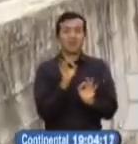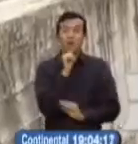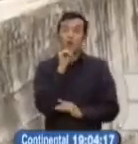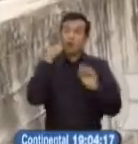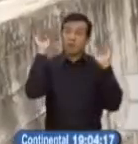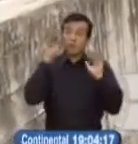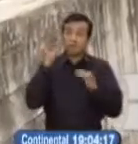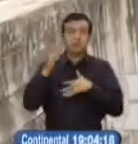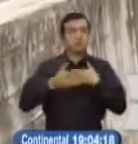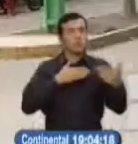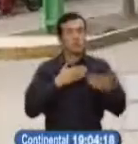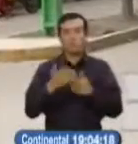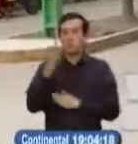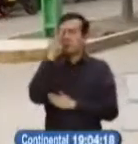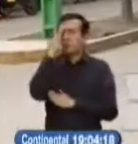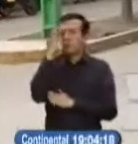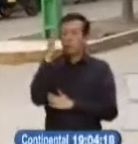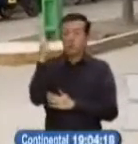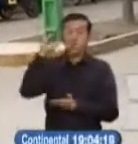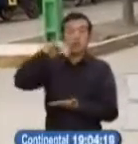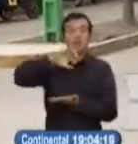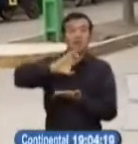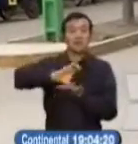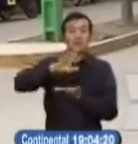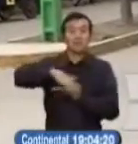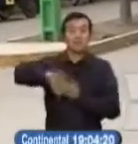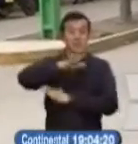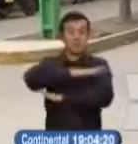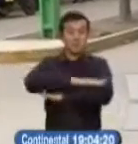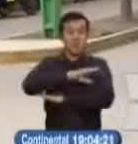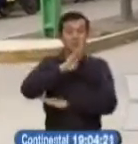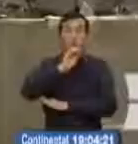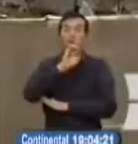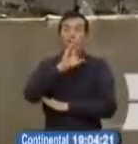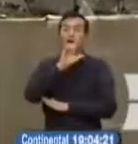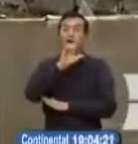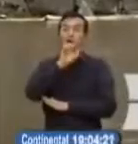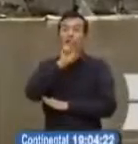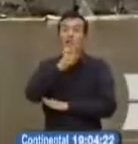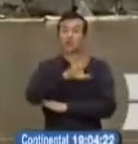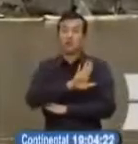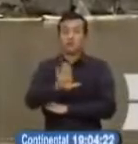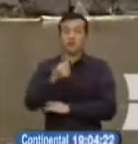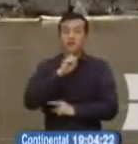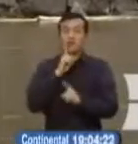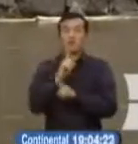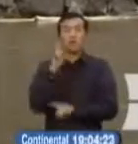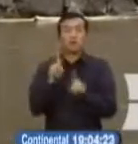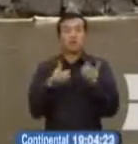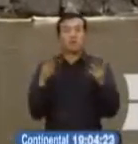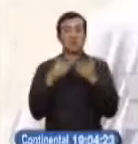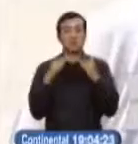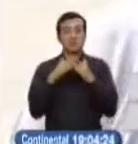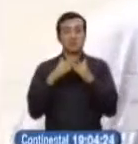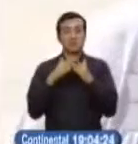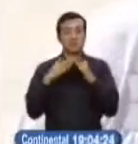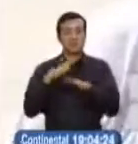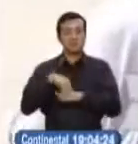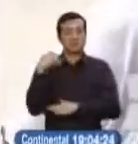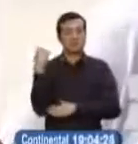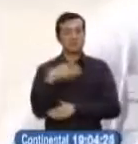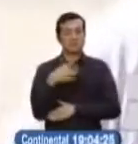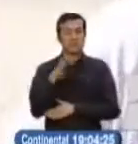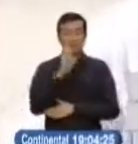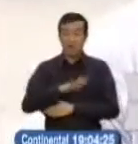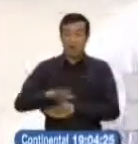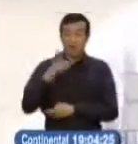la creciente, sobre todo en el centro, por el malecón de La Bocana, donde por temor hay propiedades abandonadas. No se movía